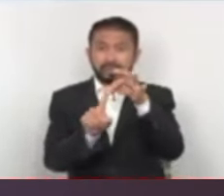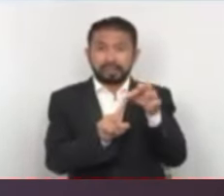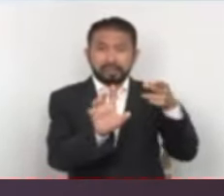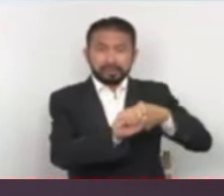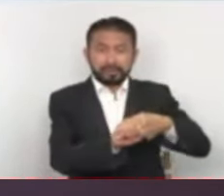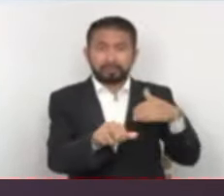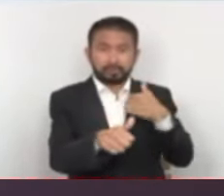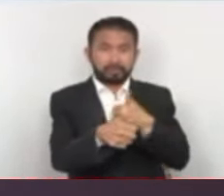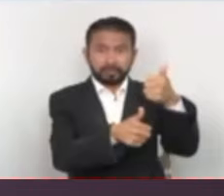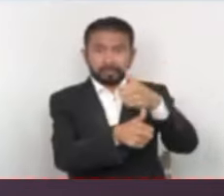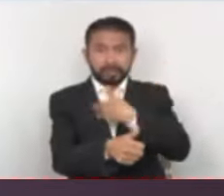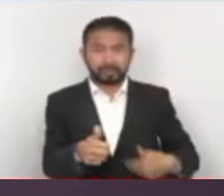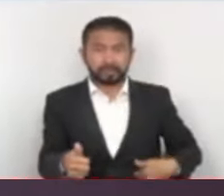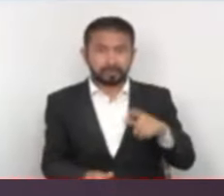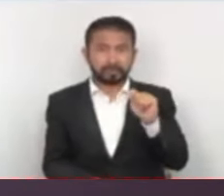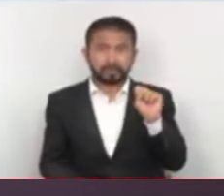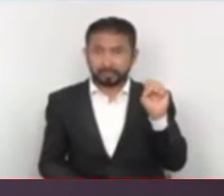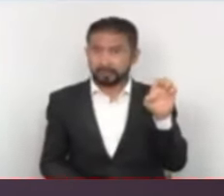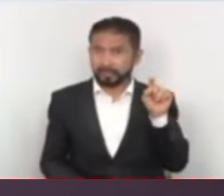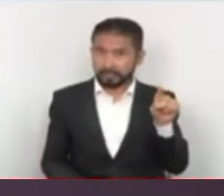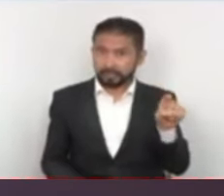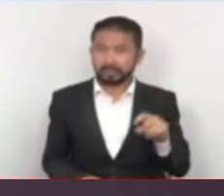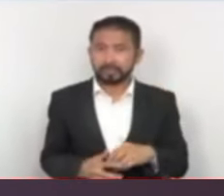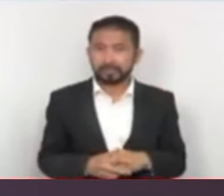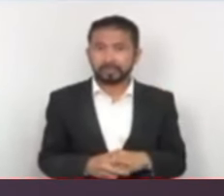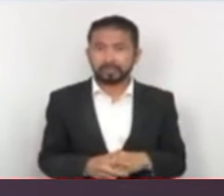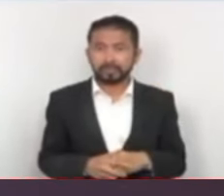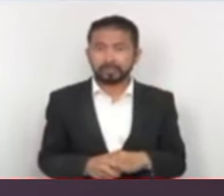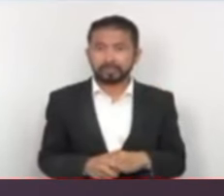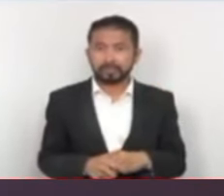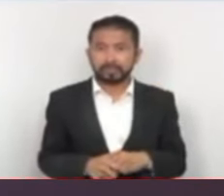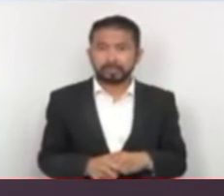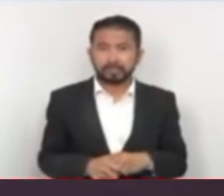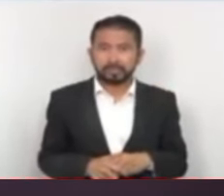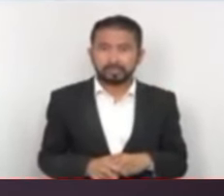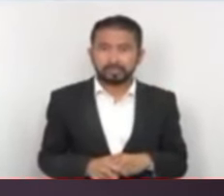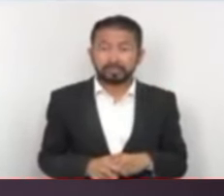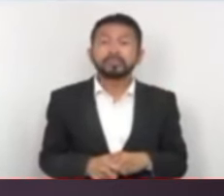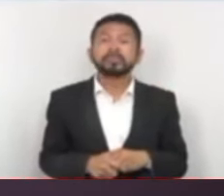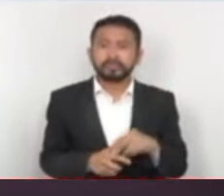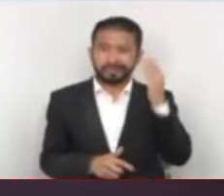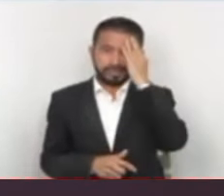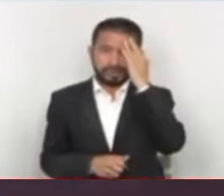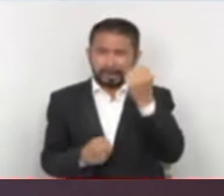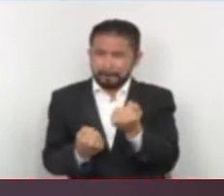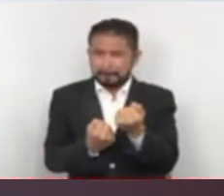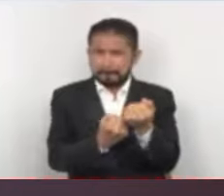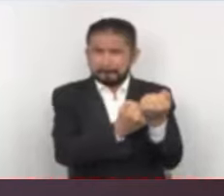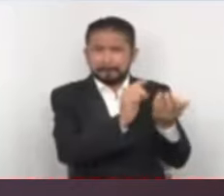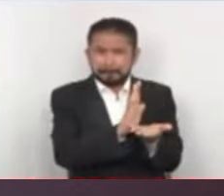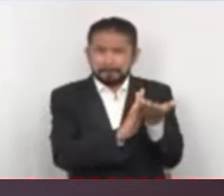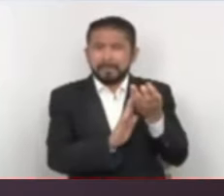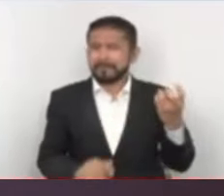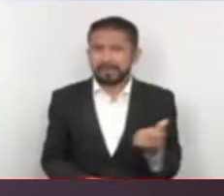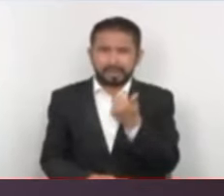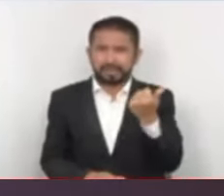y por supuesto presidenta de ese organismo colegiado, incrementaría aún, se le